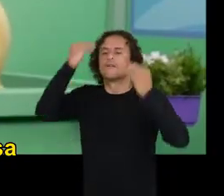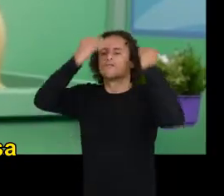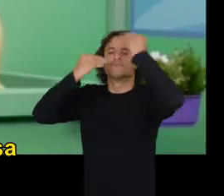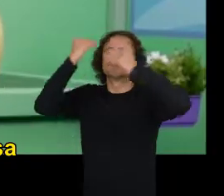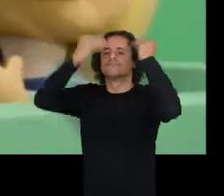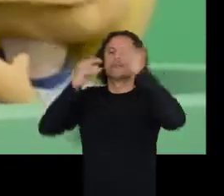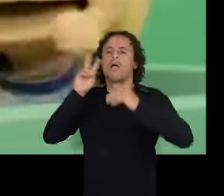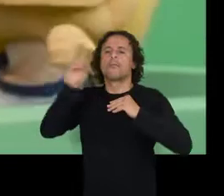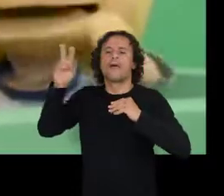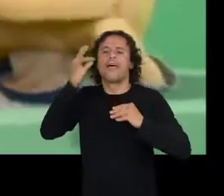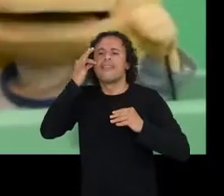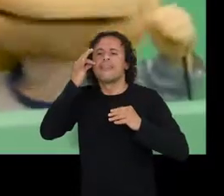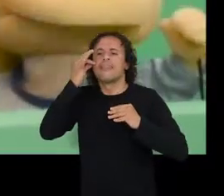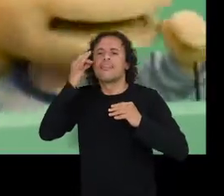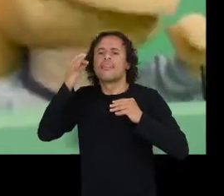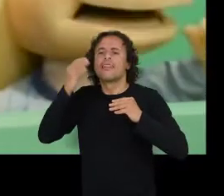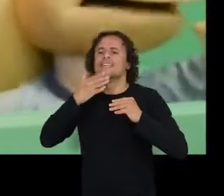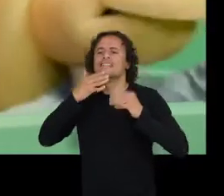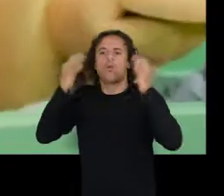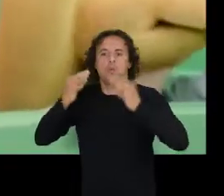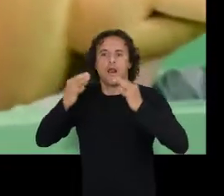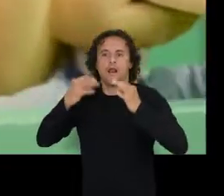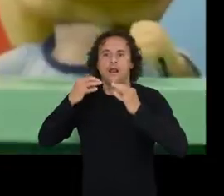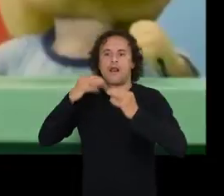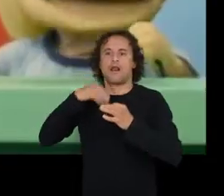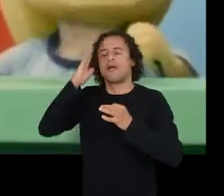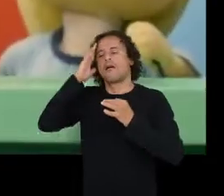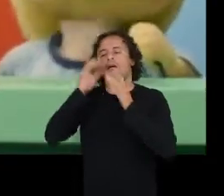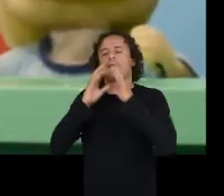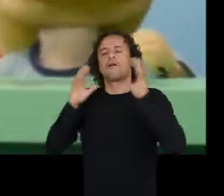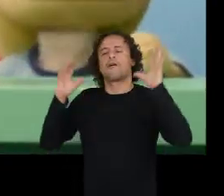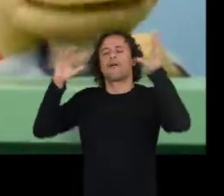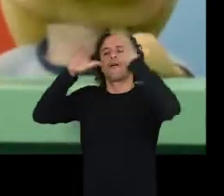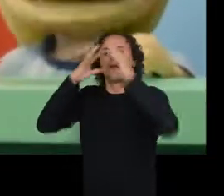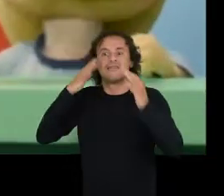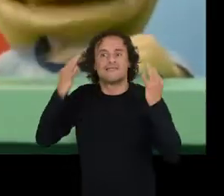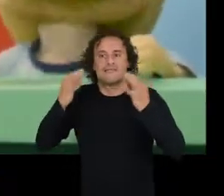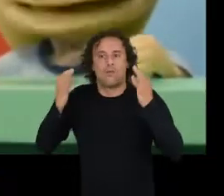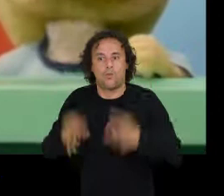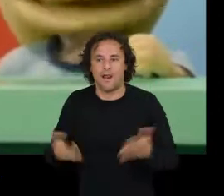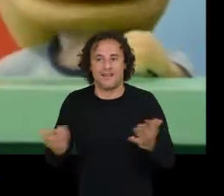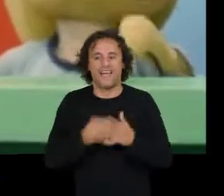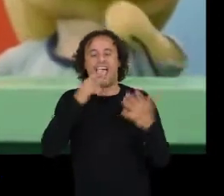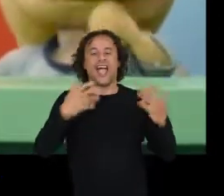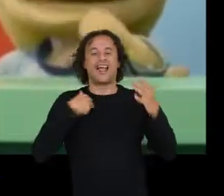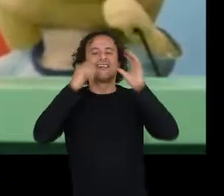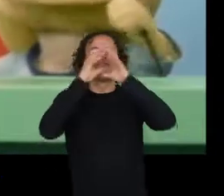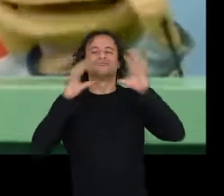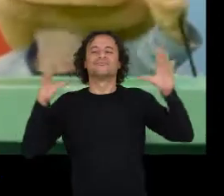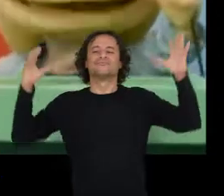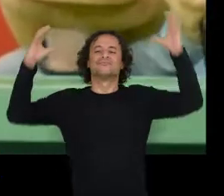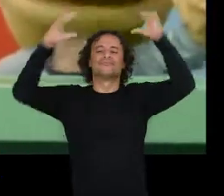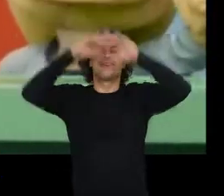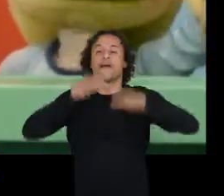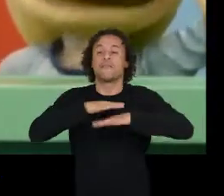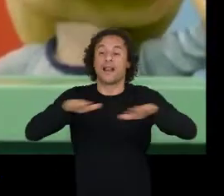de verdade. É como soñar experto. Ai, eu estaba a imaginar que tomaba un xeado